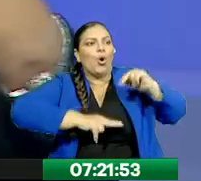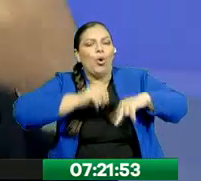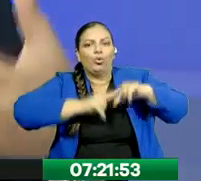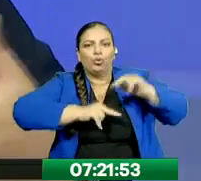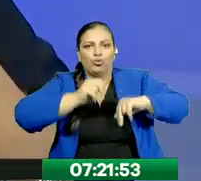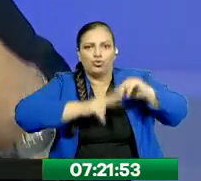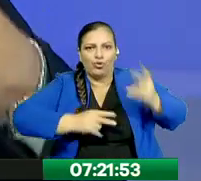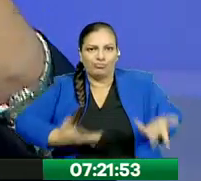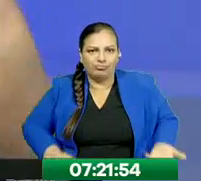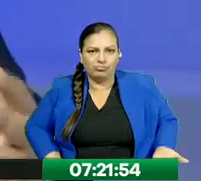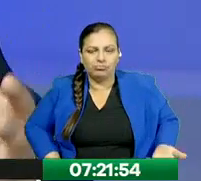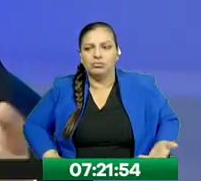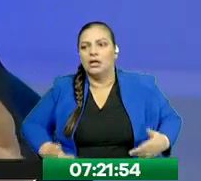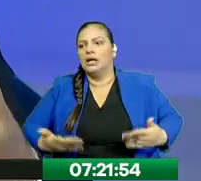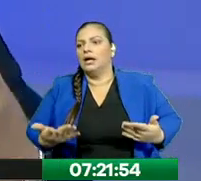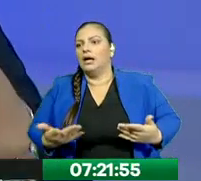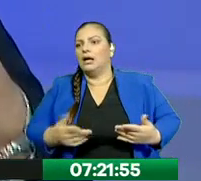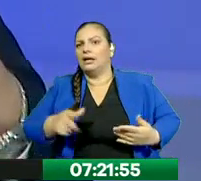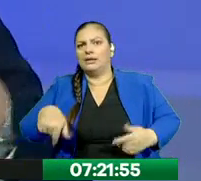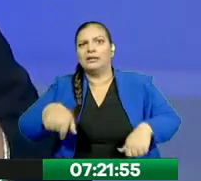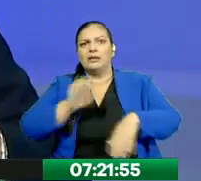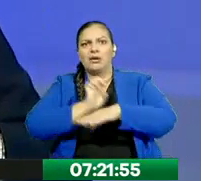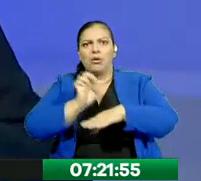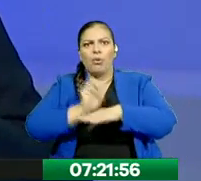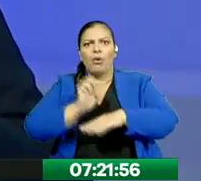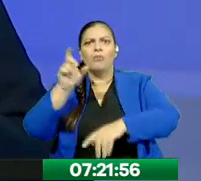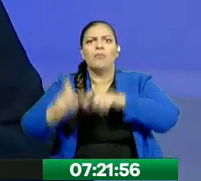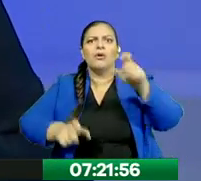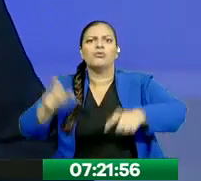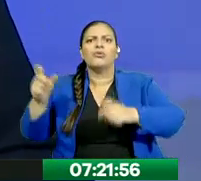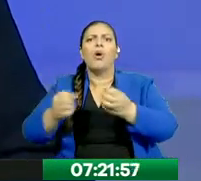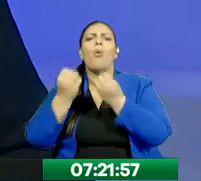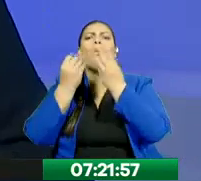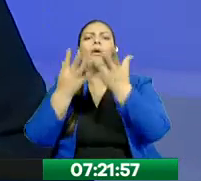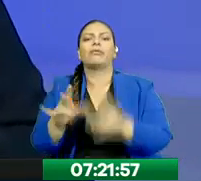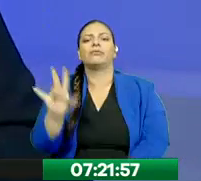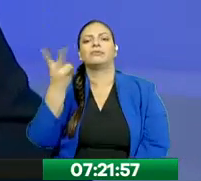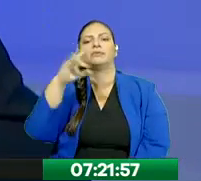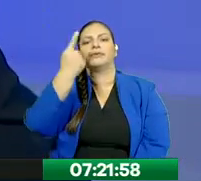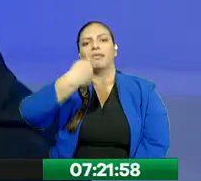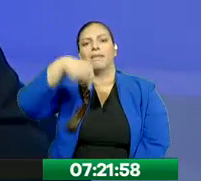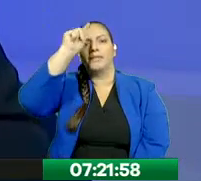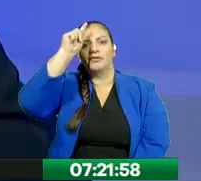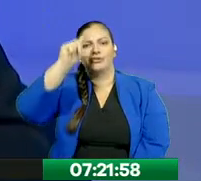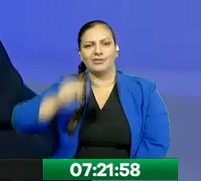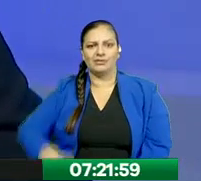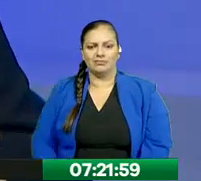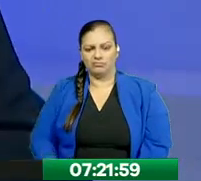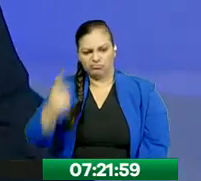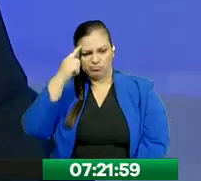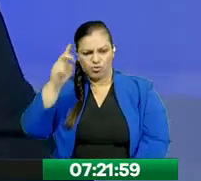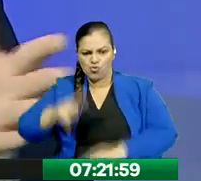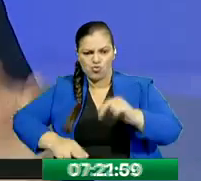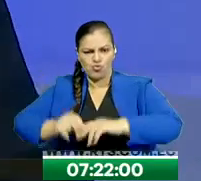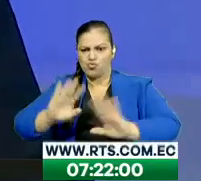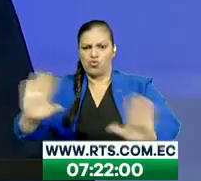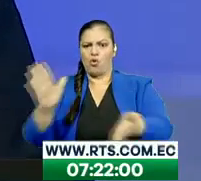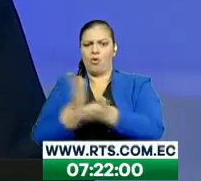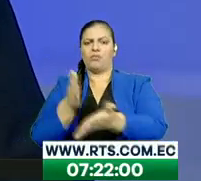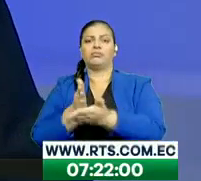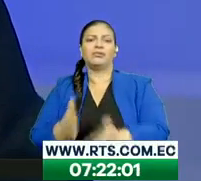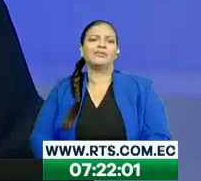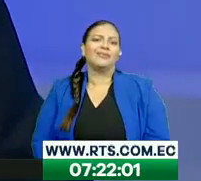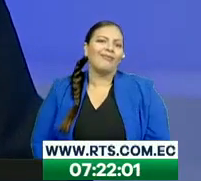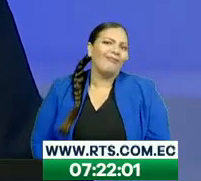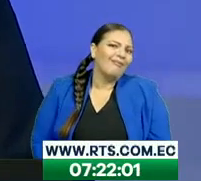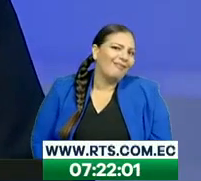ya 17 millones de ecuatorianos. Uh-huh. Y si se recorta la obra pública, va a generar dos problemas: alta demanda social y, por lo tanto, también, en este caso,